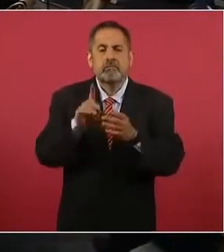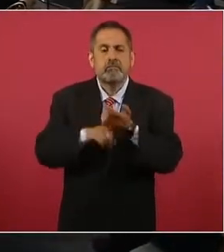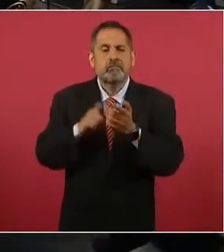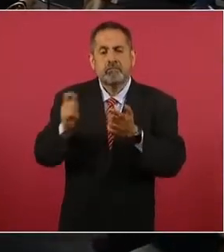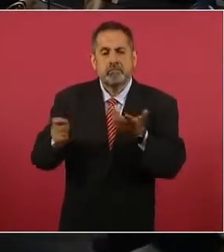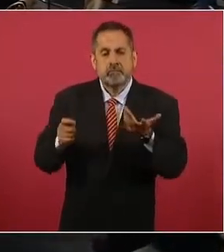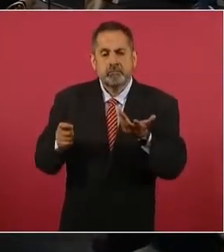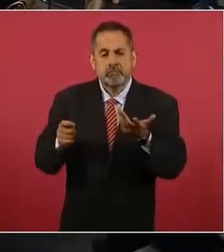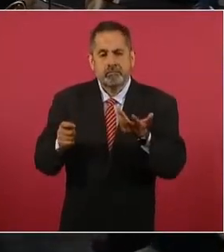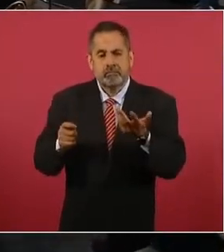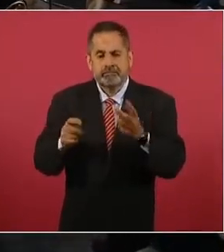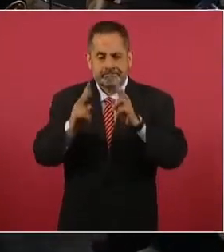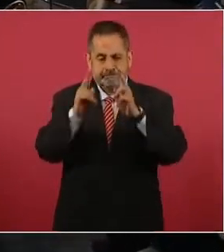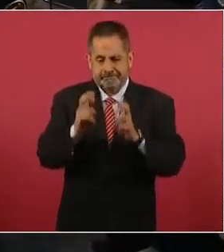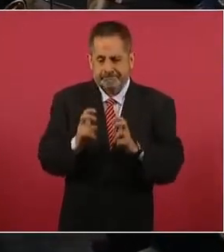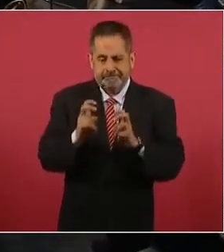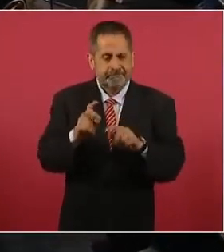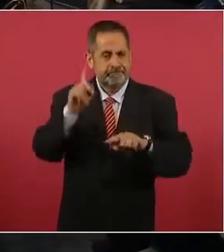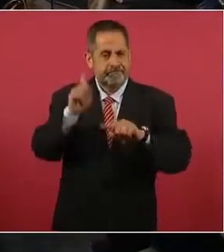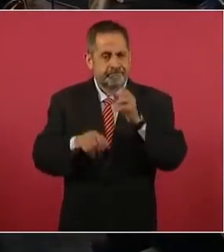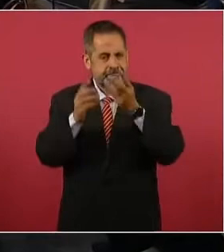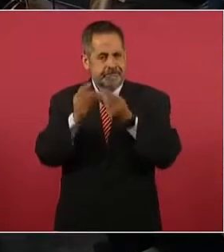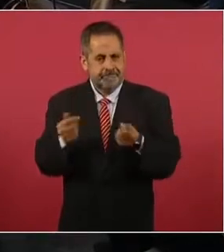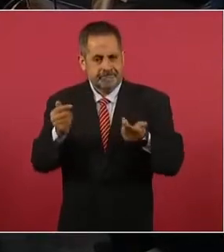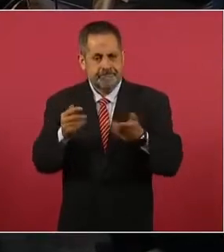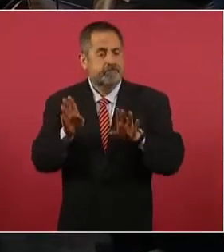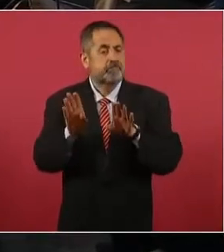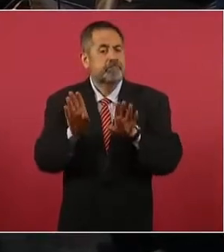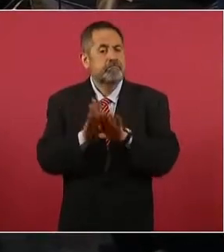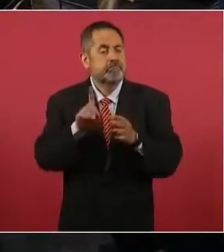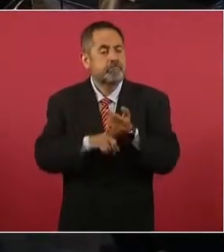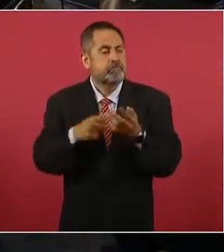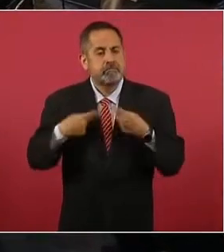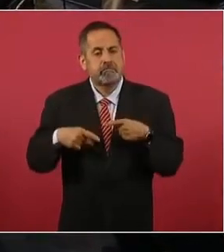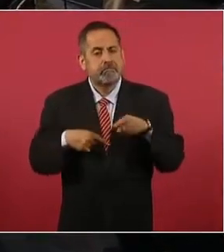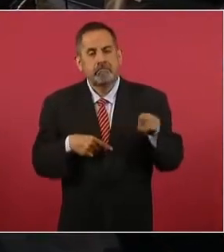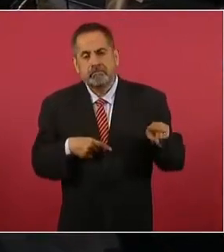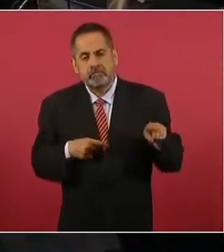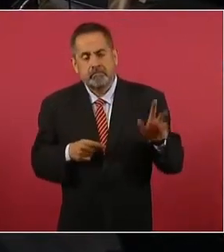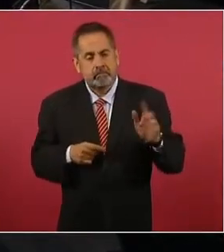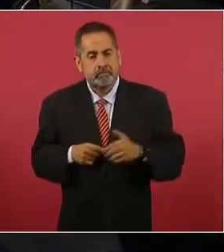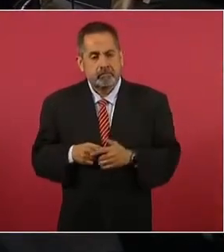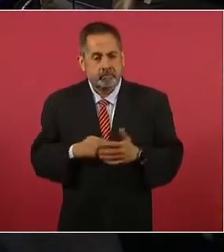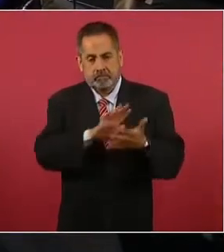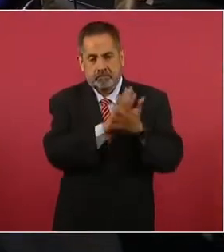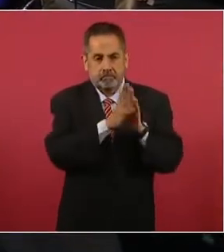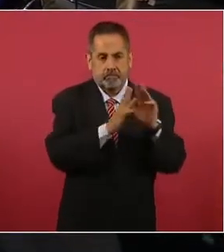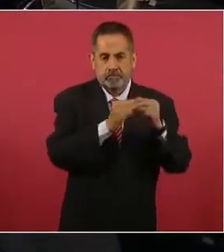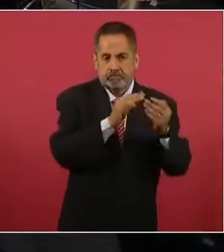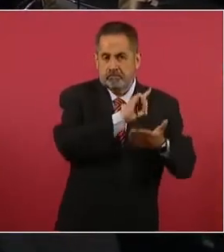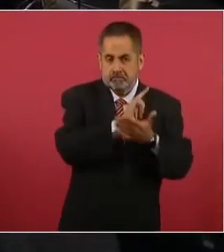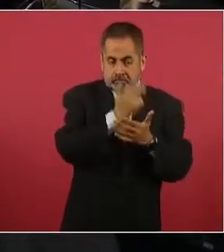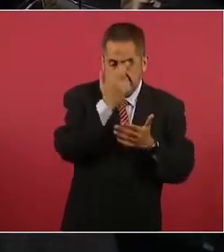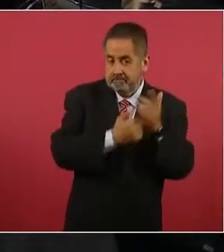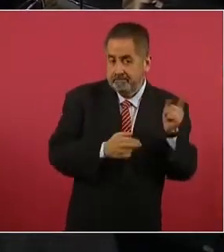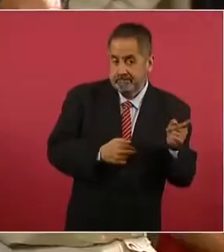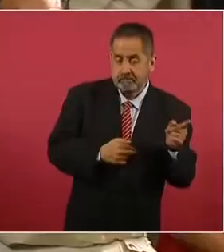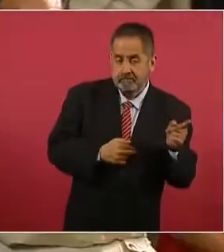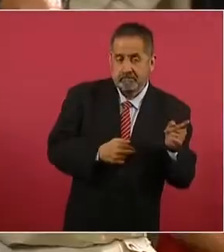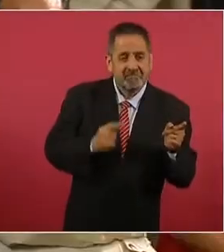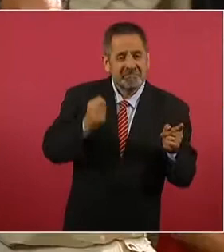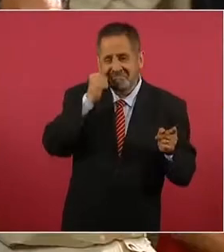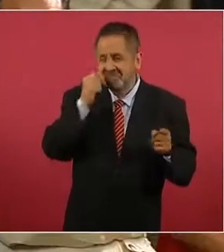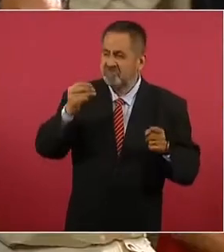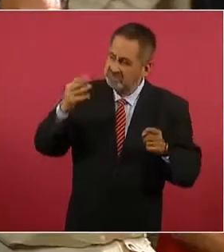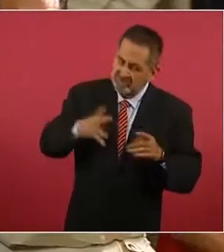es eliminan la aplicación, y las personas, los delincuentes, porque son delincuentes, no les